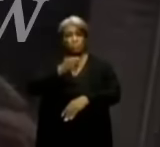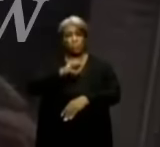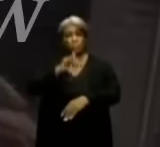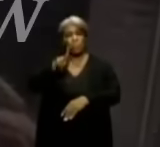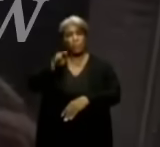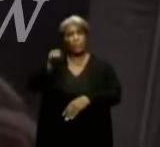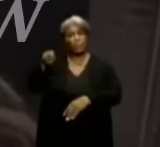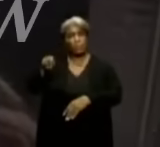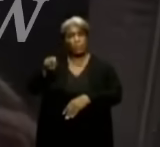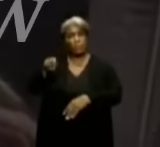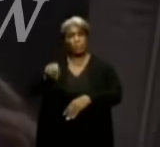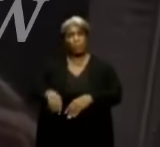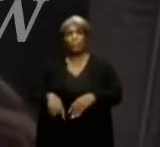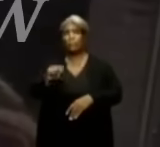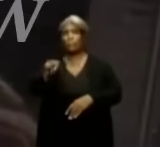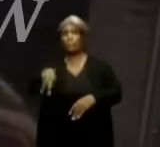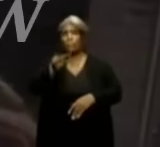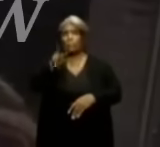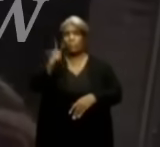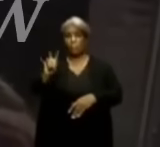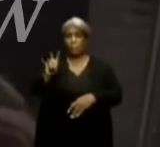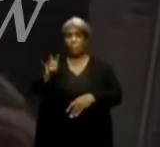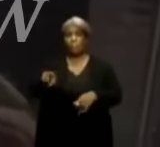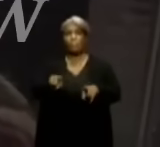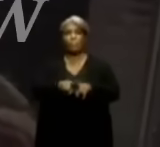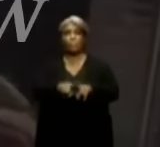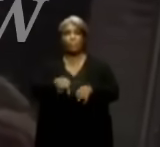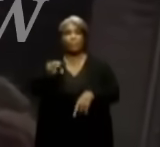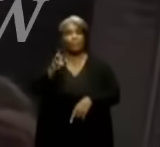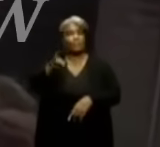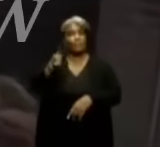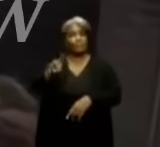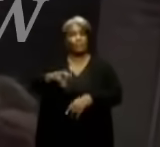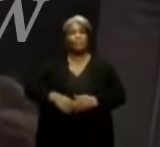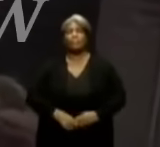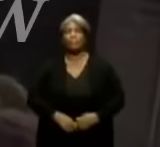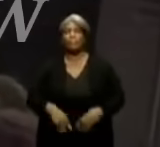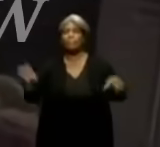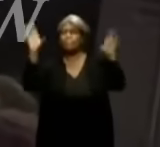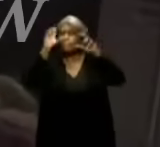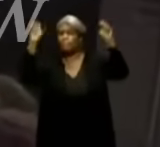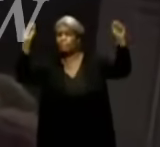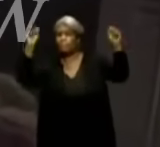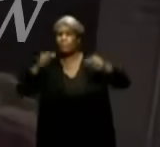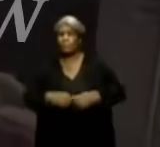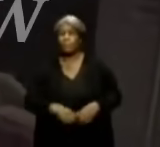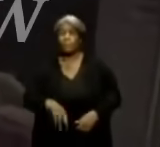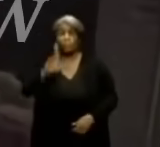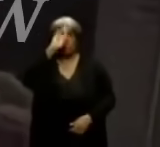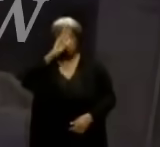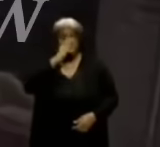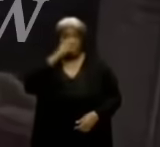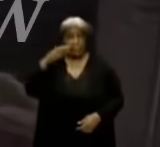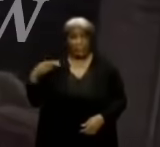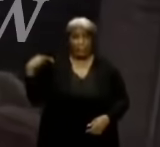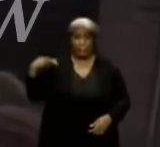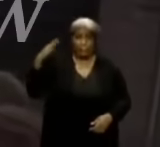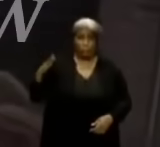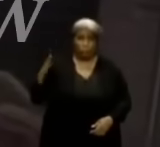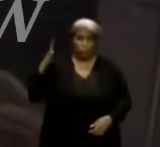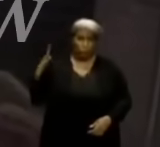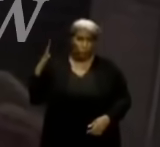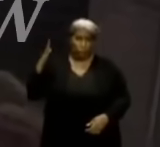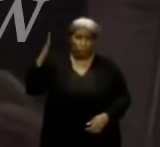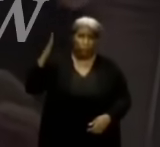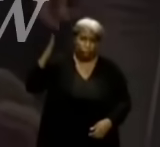productor del programa Enfoque 16 en Telecanal 16. Presidente, históricamente en la República Dominicana hemos